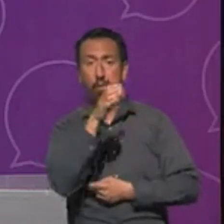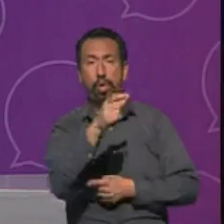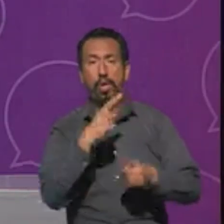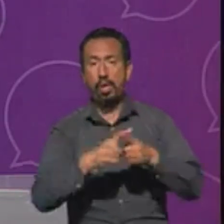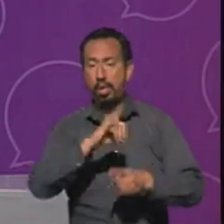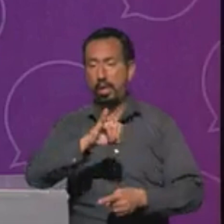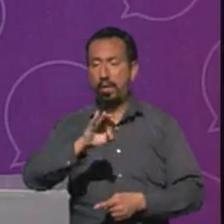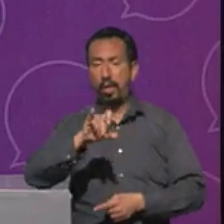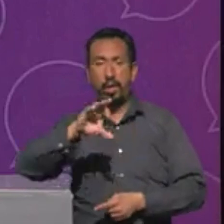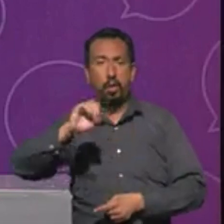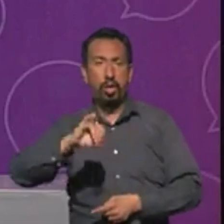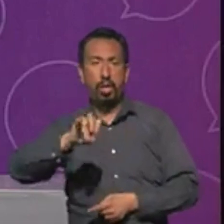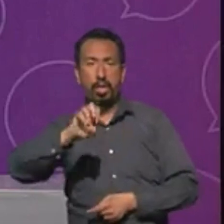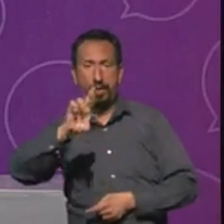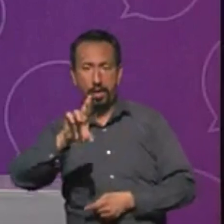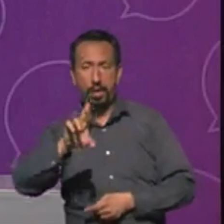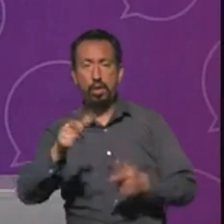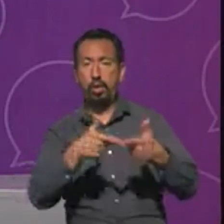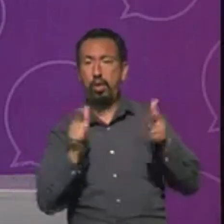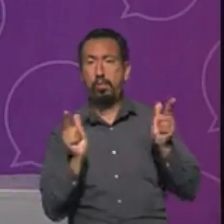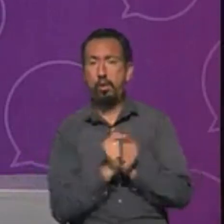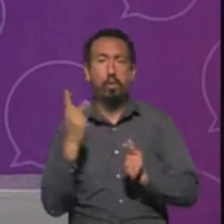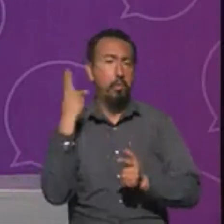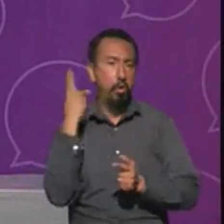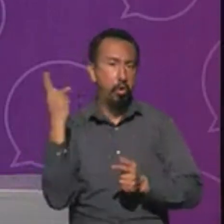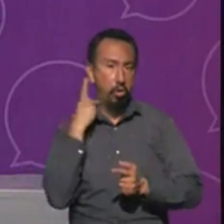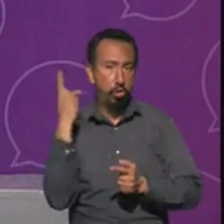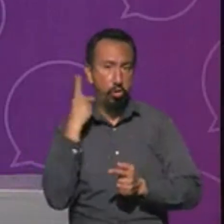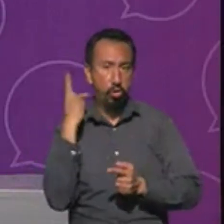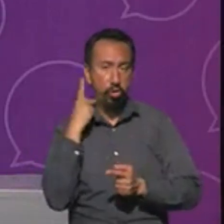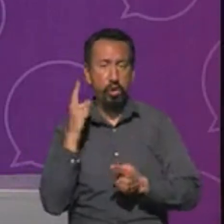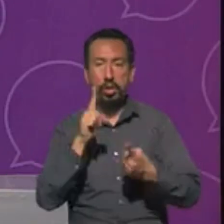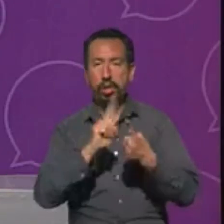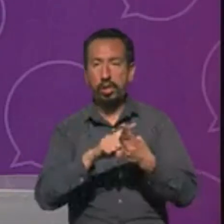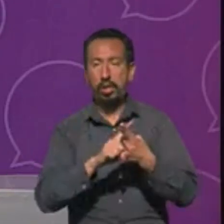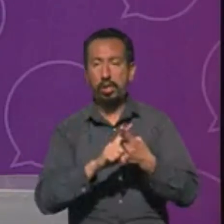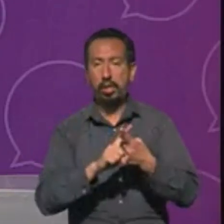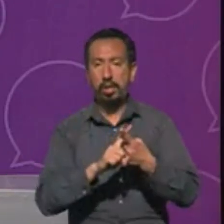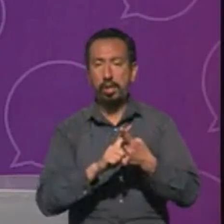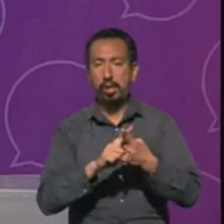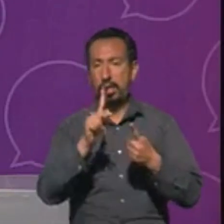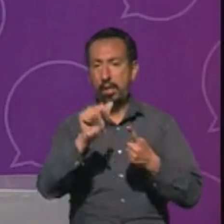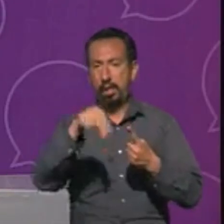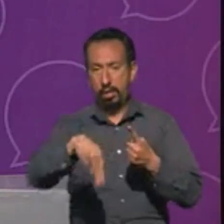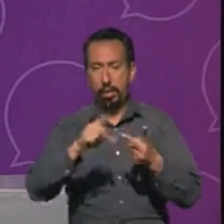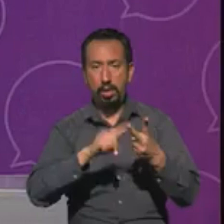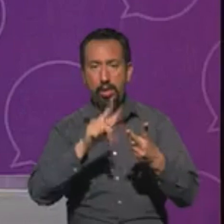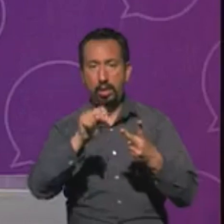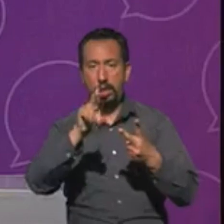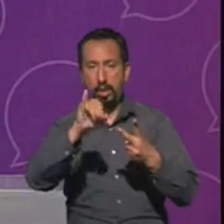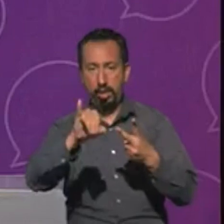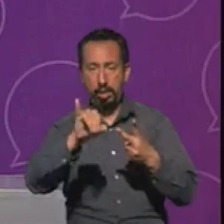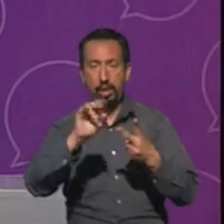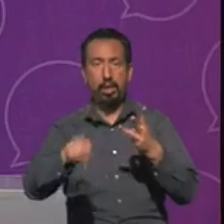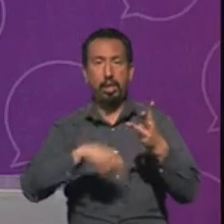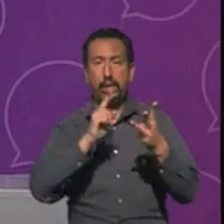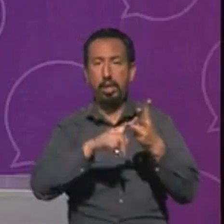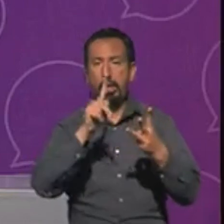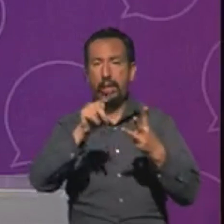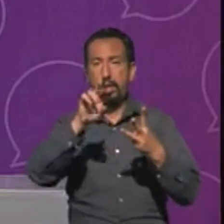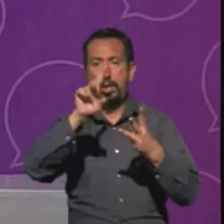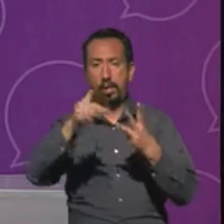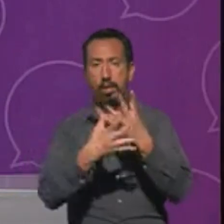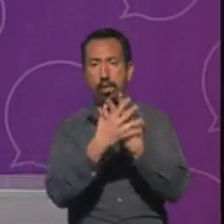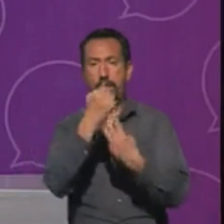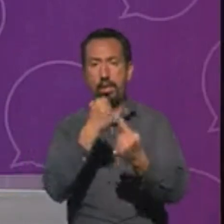Francisco Javier Mendoza Márquez candidato de la coalición fuerza y corazón por Guanajuato integrado por los partidos Acción Nacional partido revolucionario institucional y